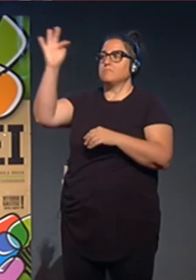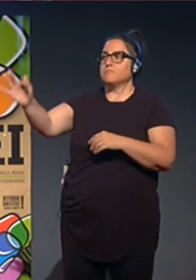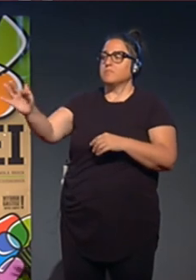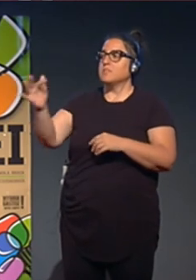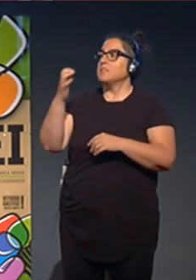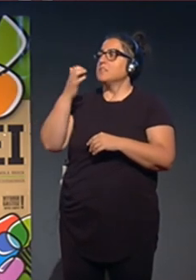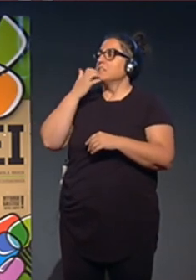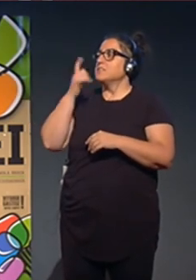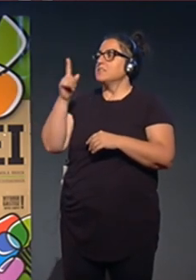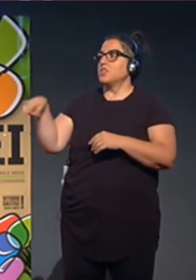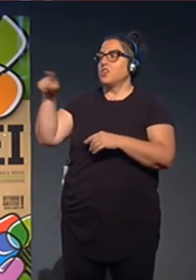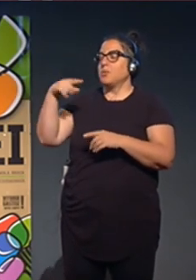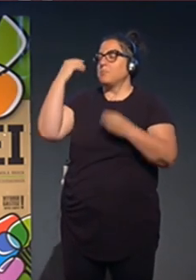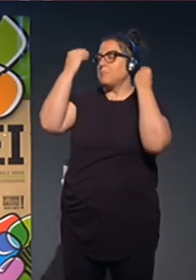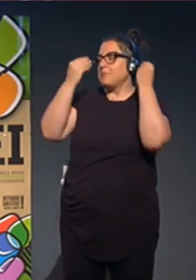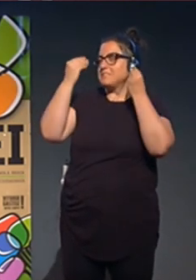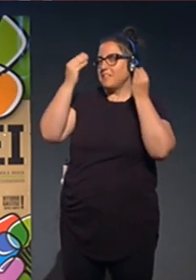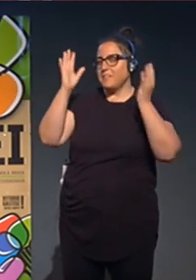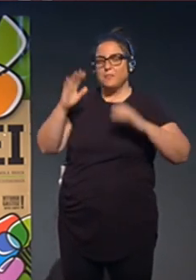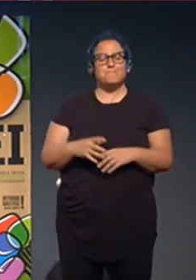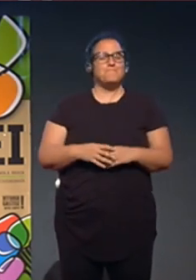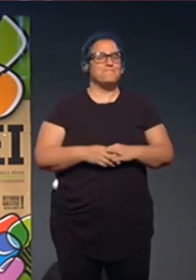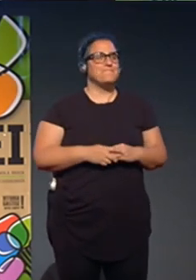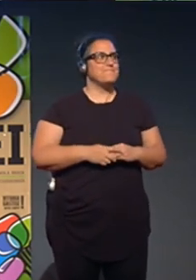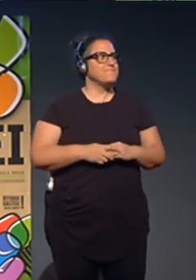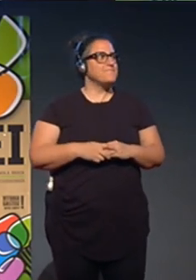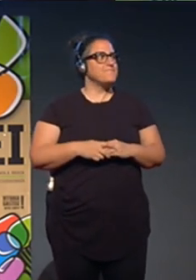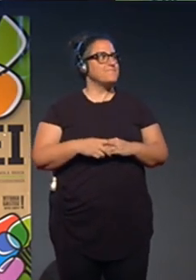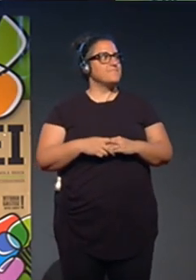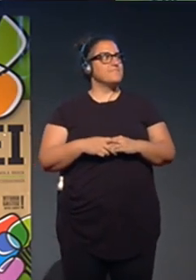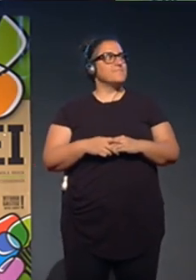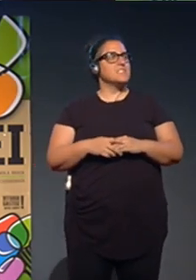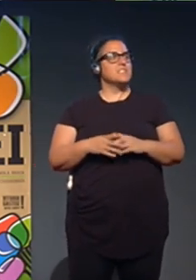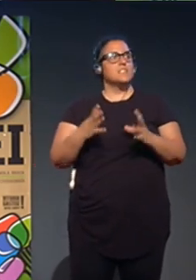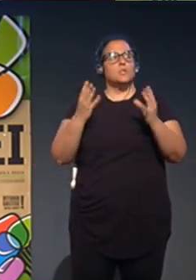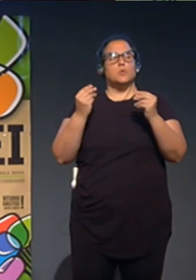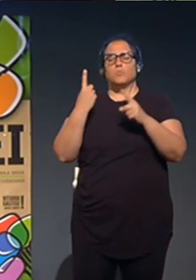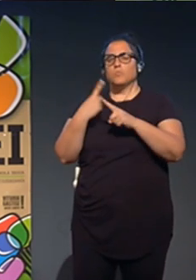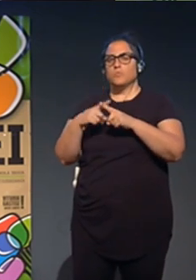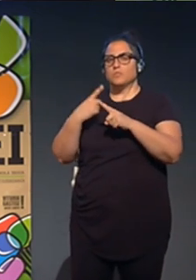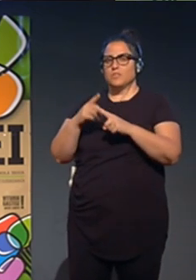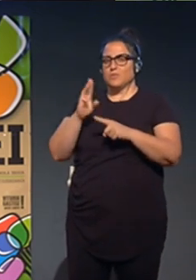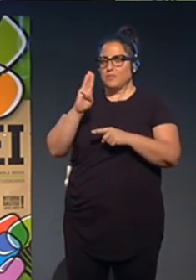podis ir pensas mm cuántas cosas Pepe